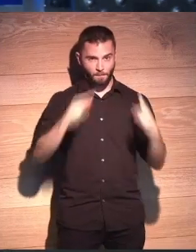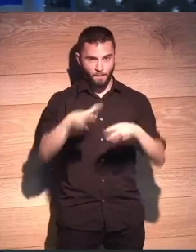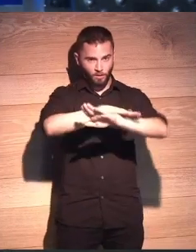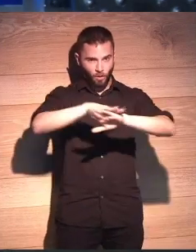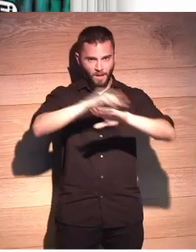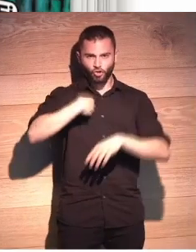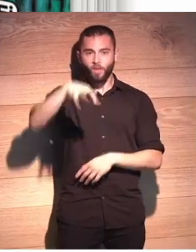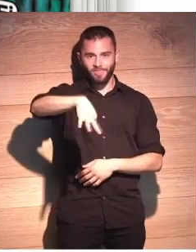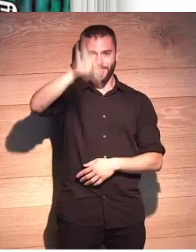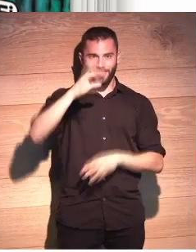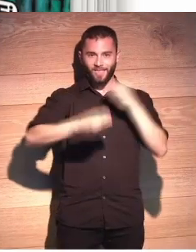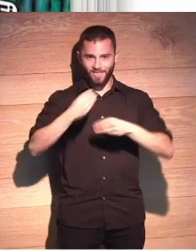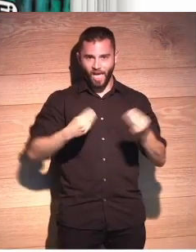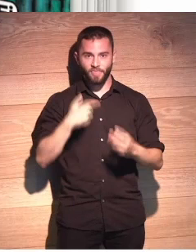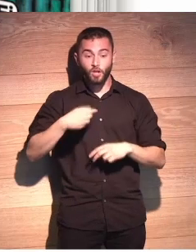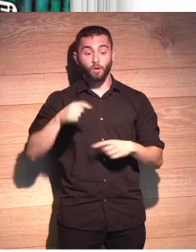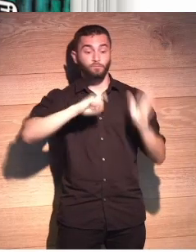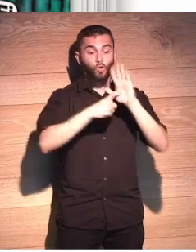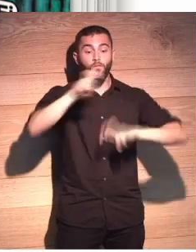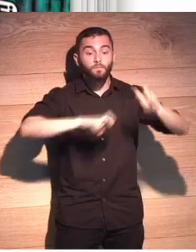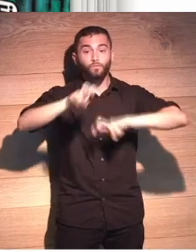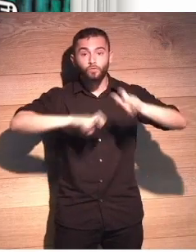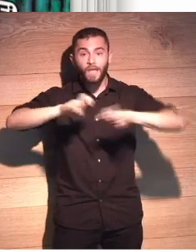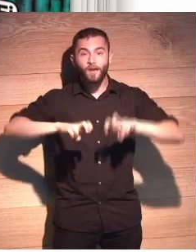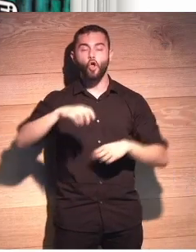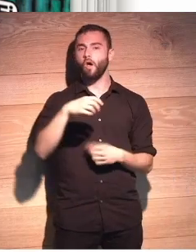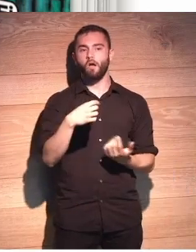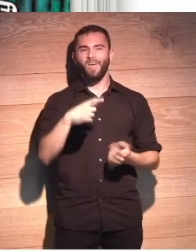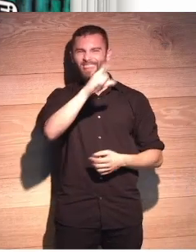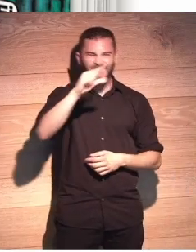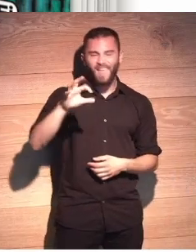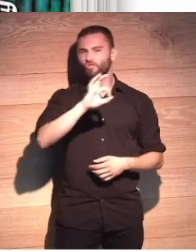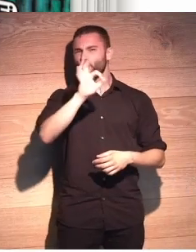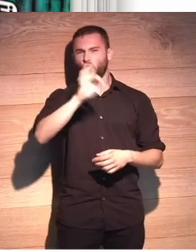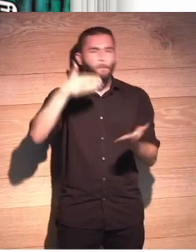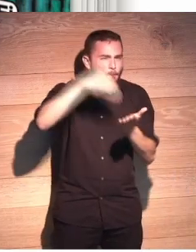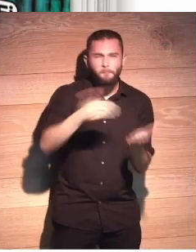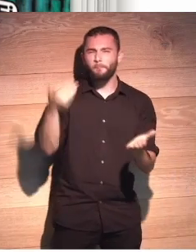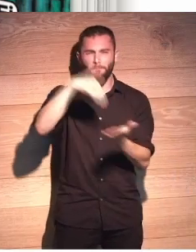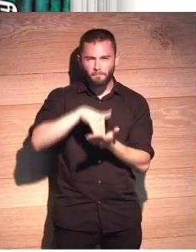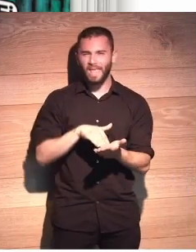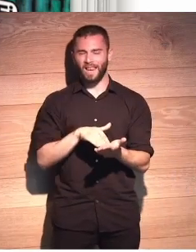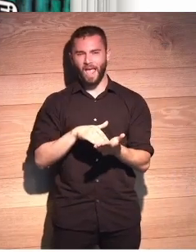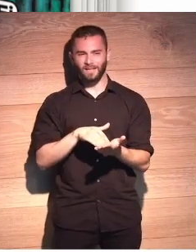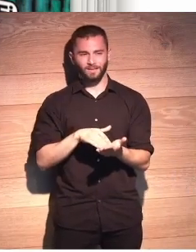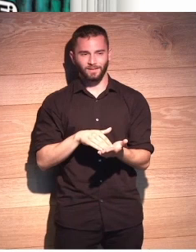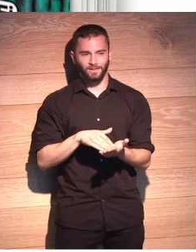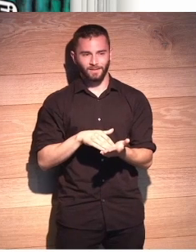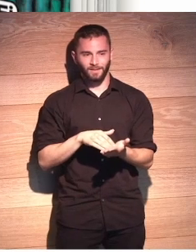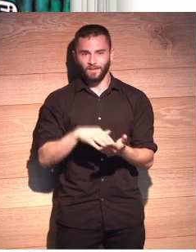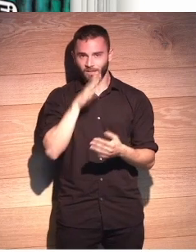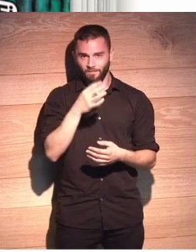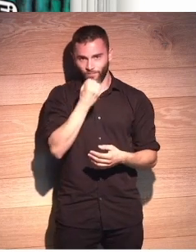base. Todo lo que yo estaba buscando son cientos o miles, porque llevo... Bueno, los